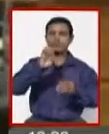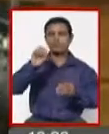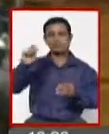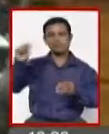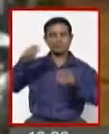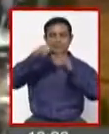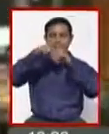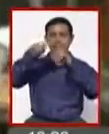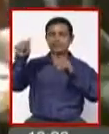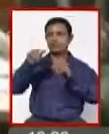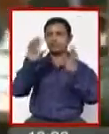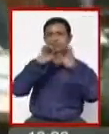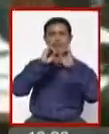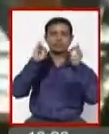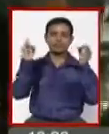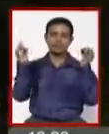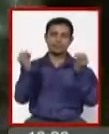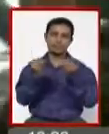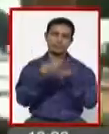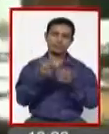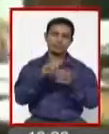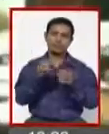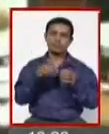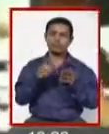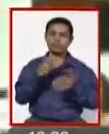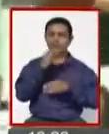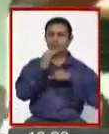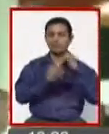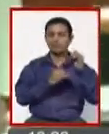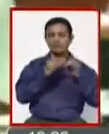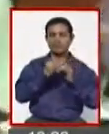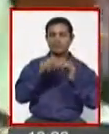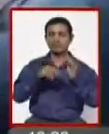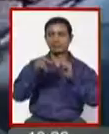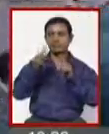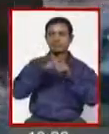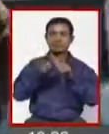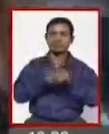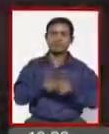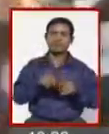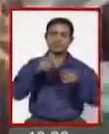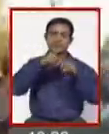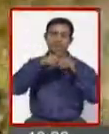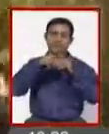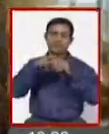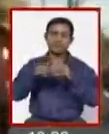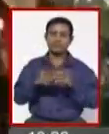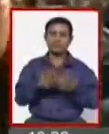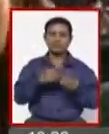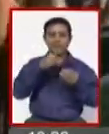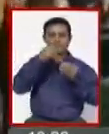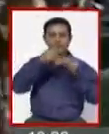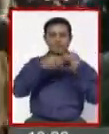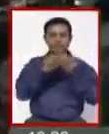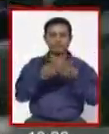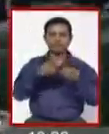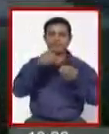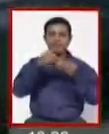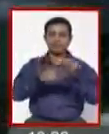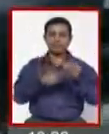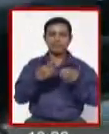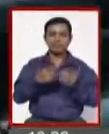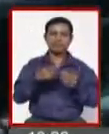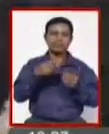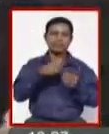sino también ante la Oficina del Alto Comisionado de las Naciones Unidas, también además no